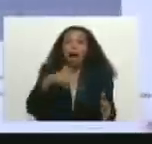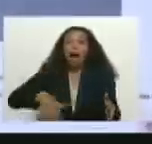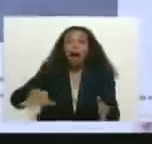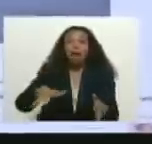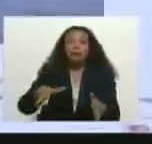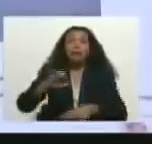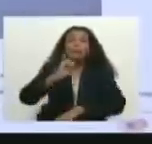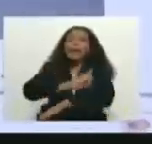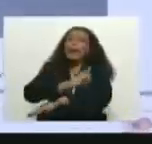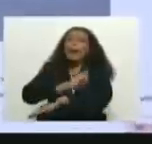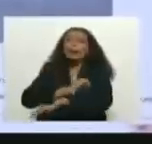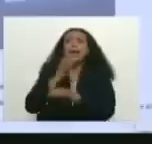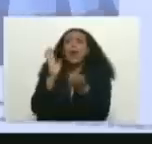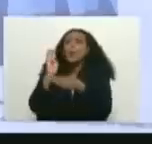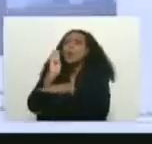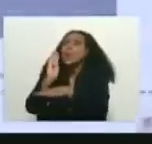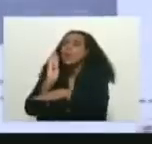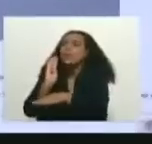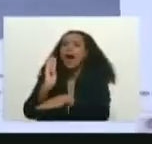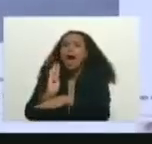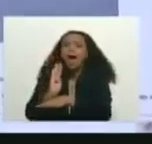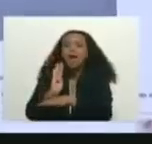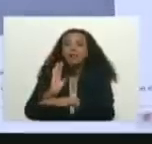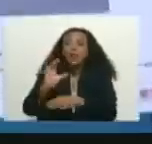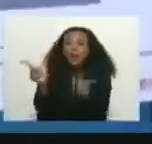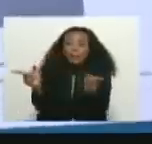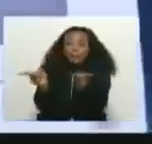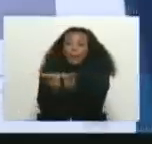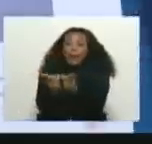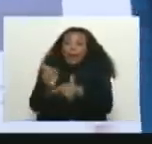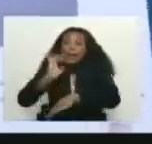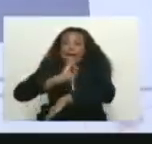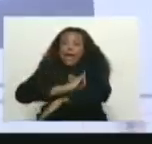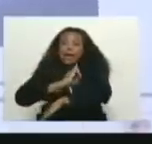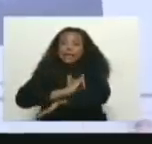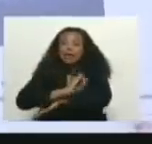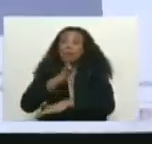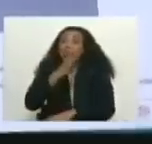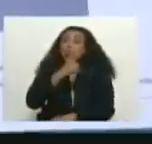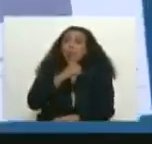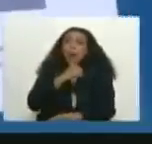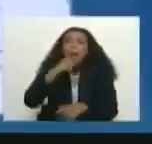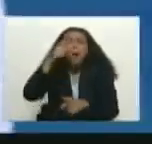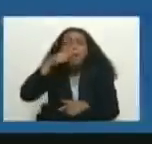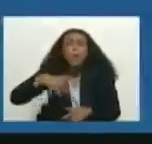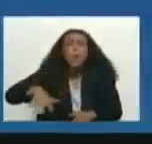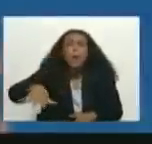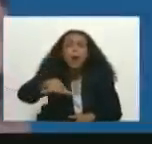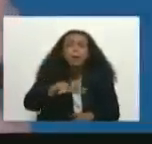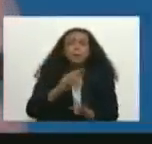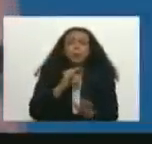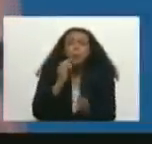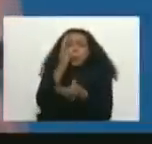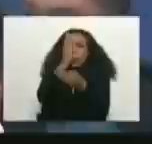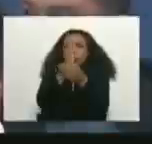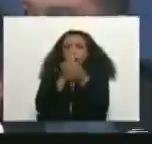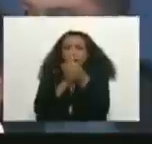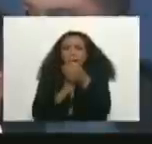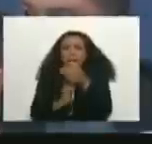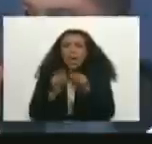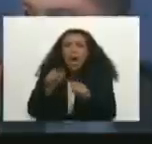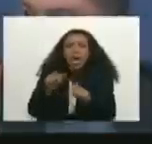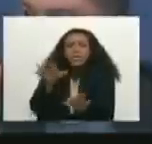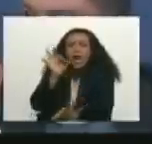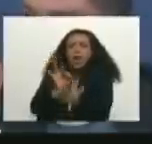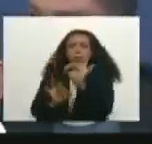pueblo es la iglesia. Y es una pequeña iglesia de pueblo, porque nos ha insistido mucho el padre Numa en que escojamos